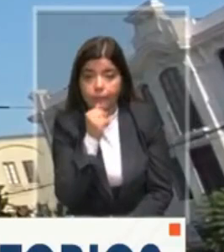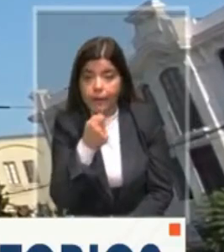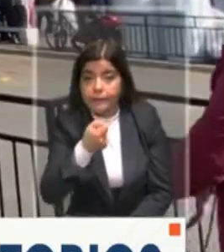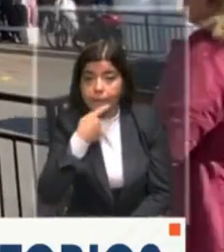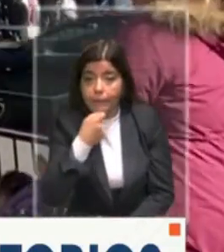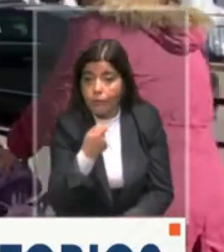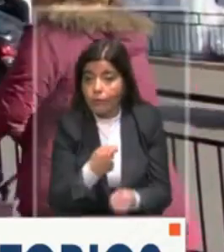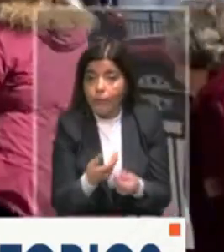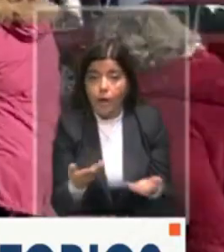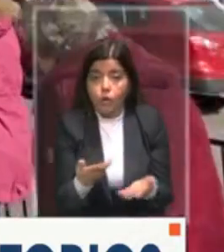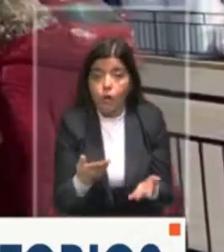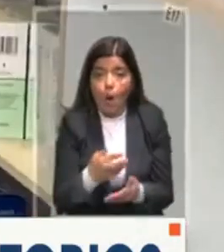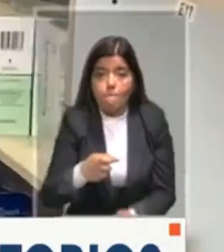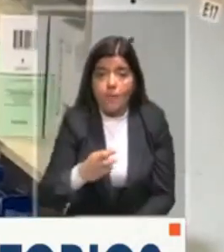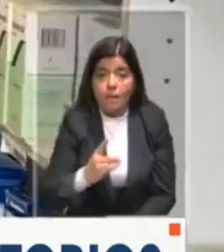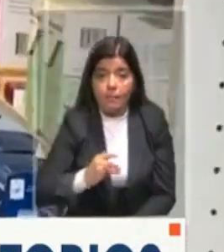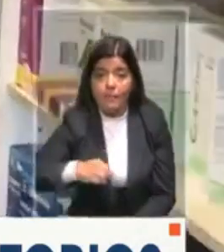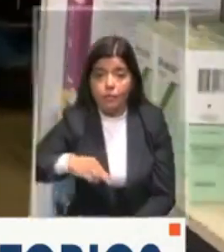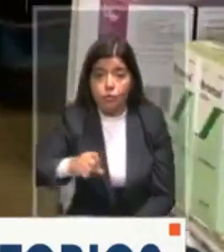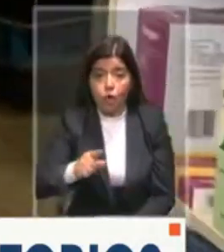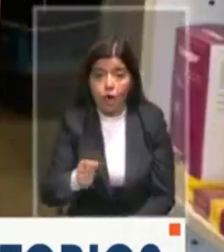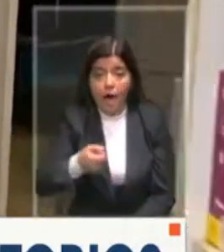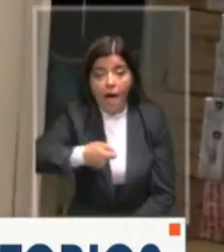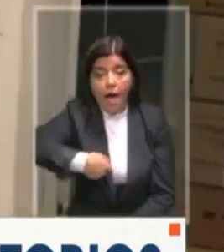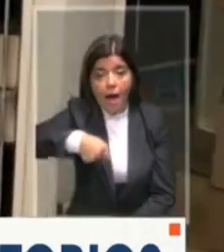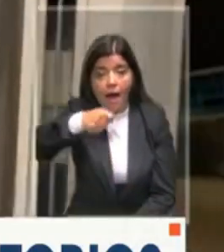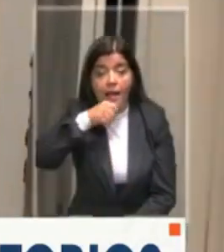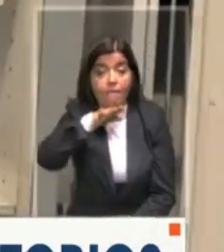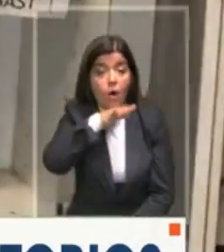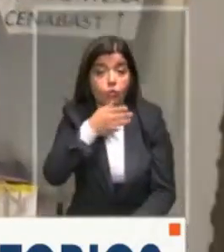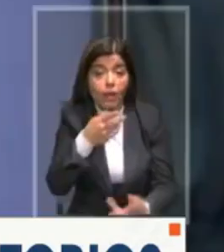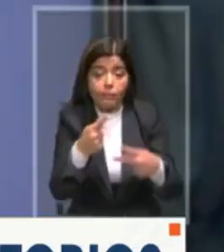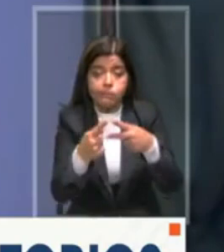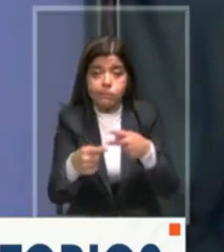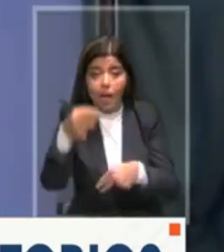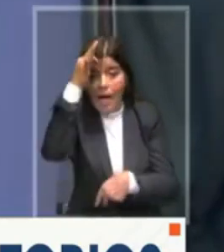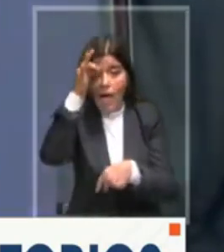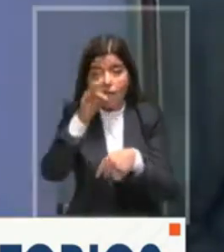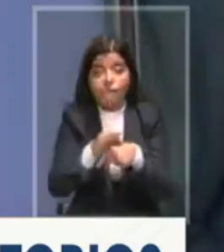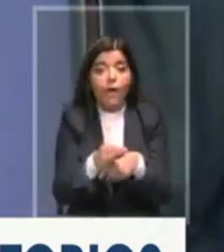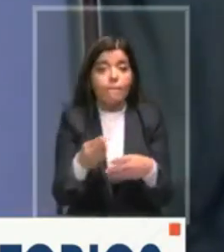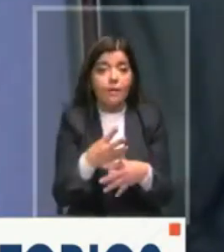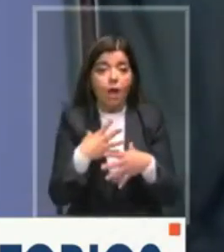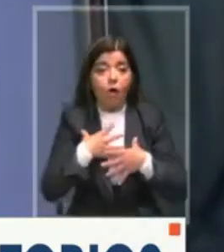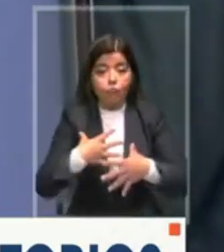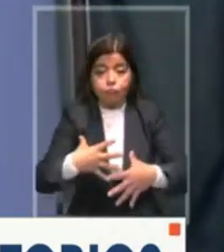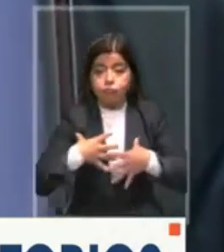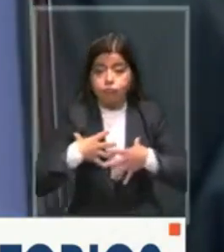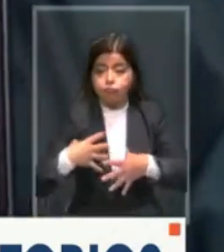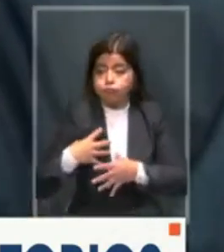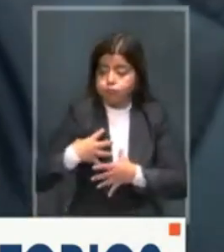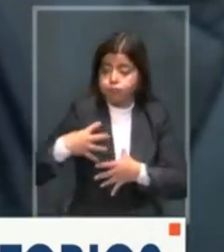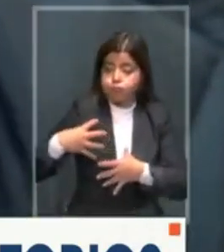Ángela, prednisona, un corticoide en jarabe que se usa para tratar diversas enfermedades que provocan inflamación, incluyendo